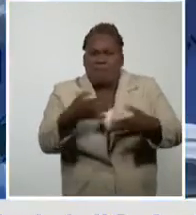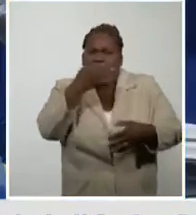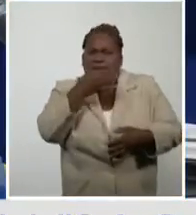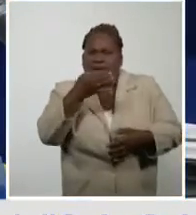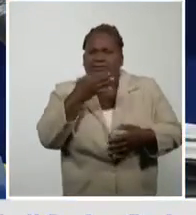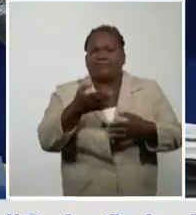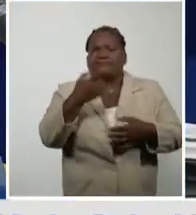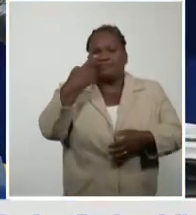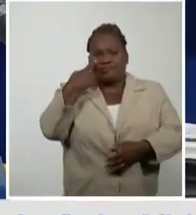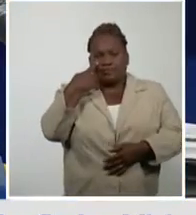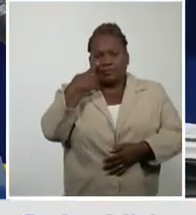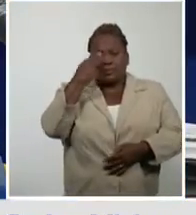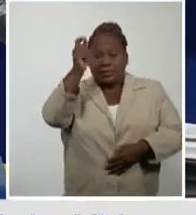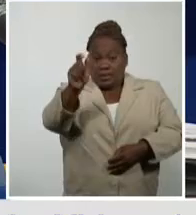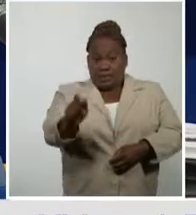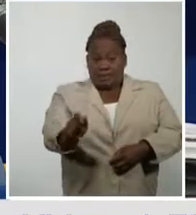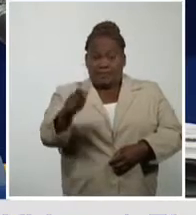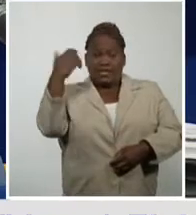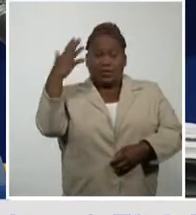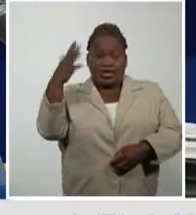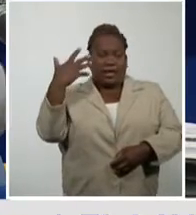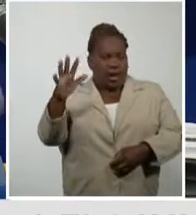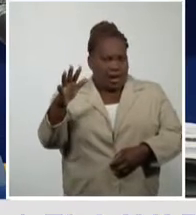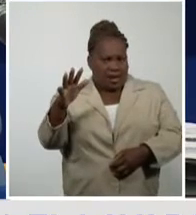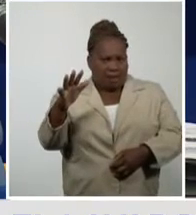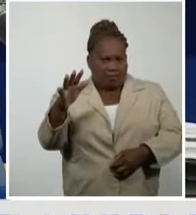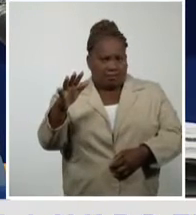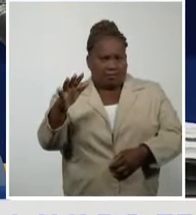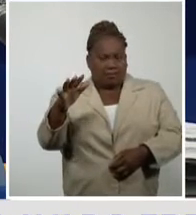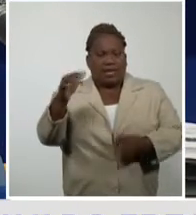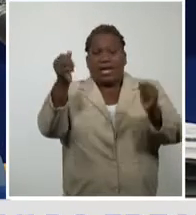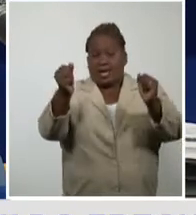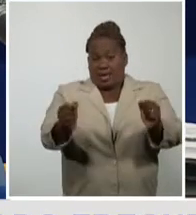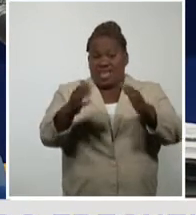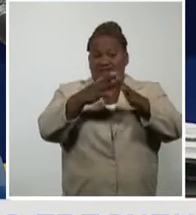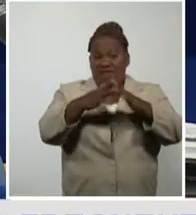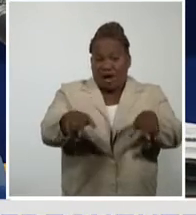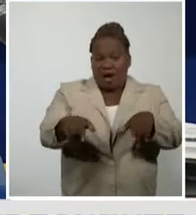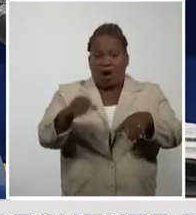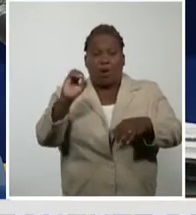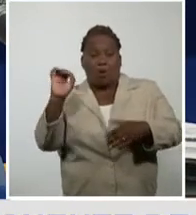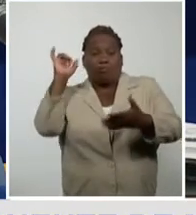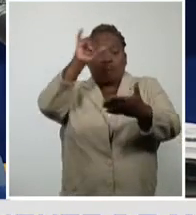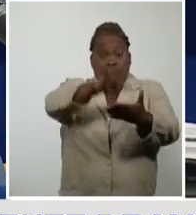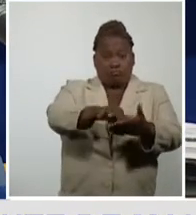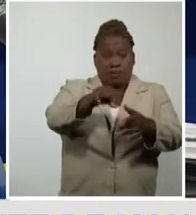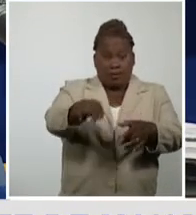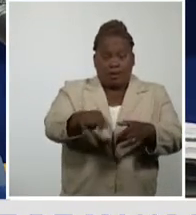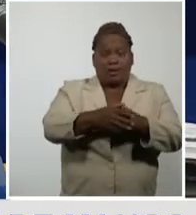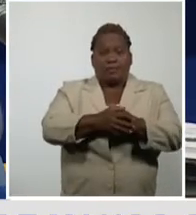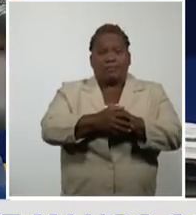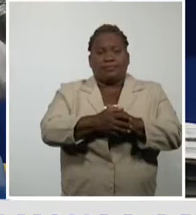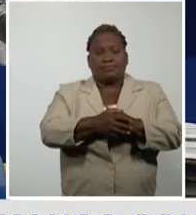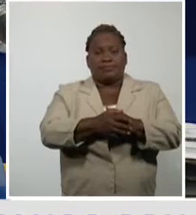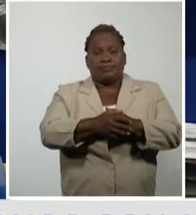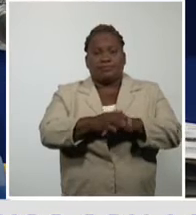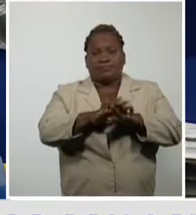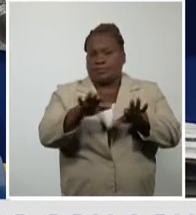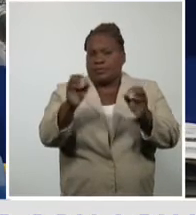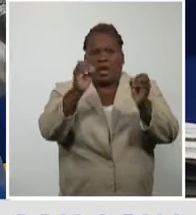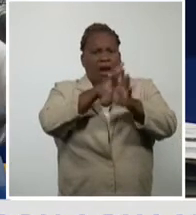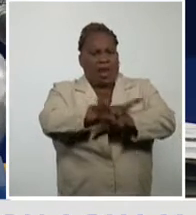el extranjero, sea turista o extranjero residente, que permanece en Cuba, yo creo que está claro que